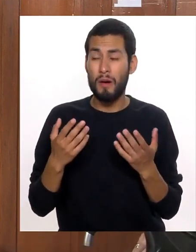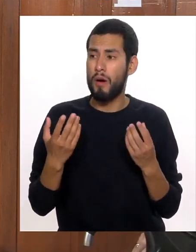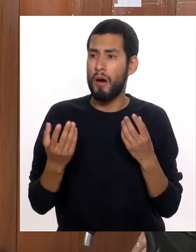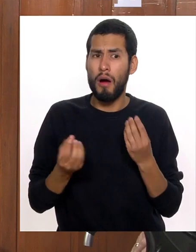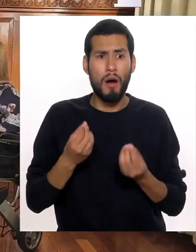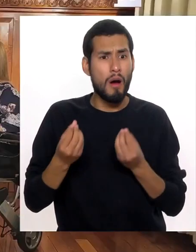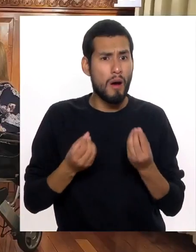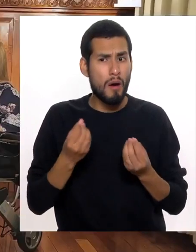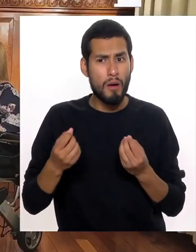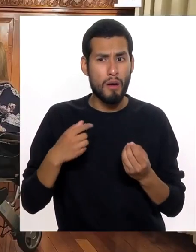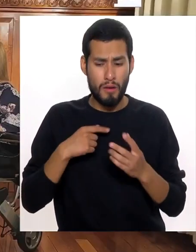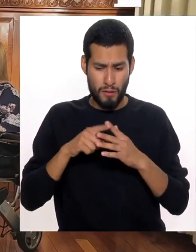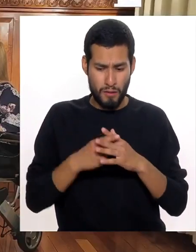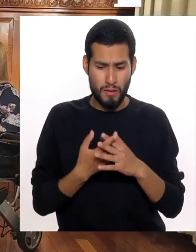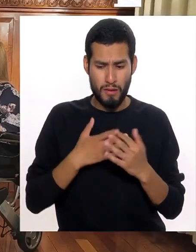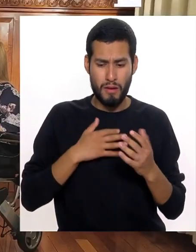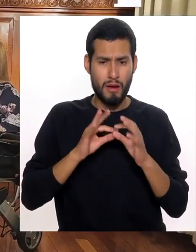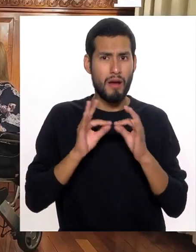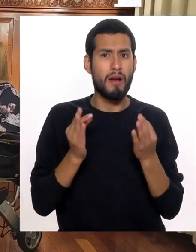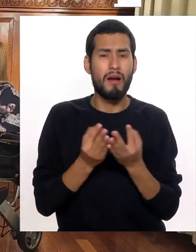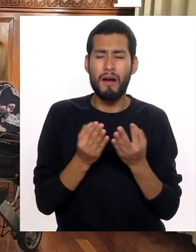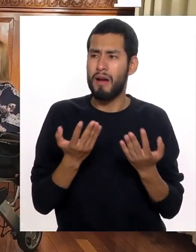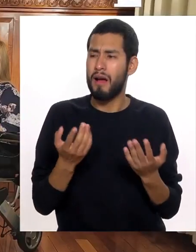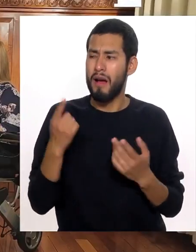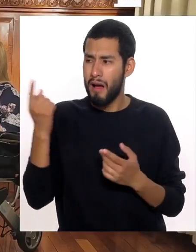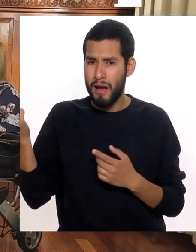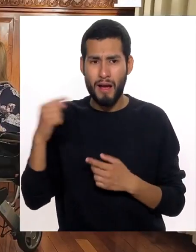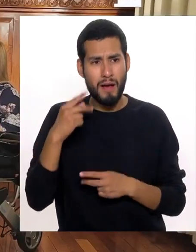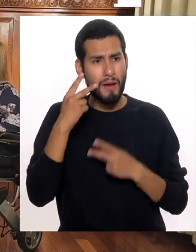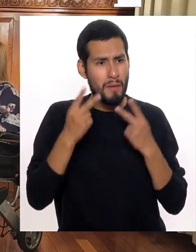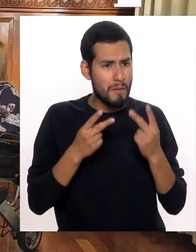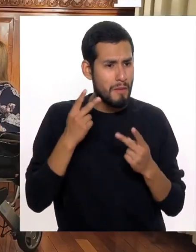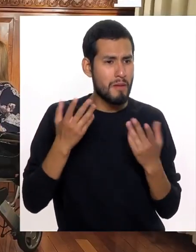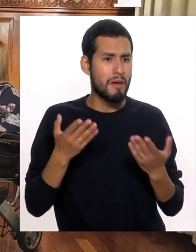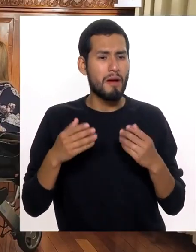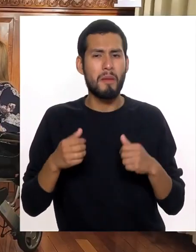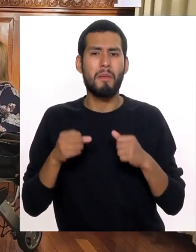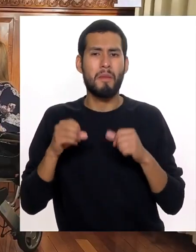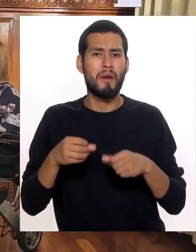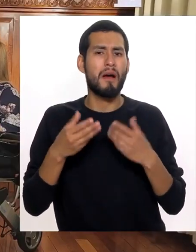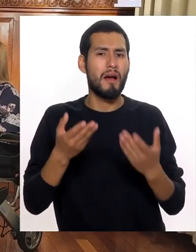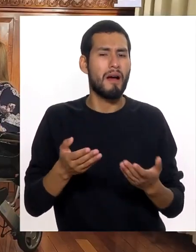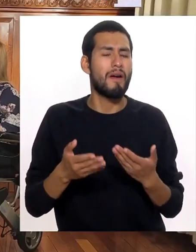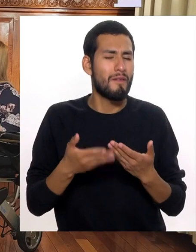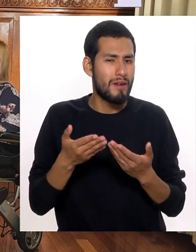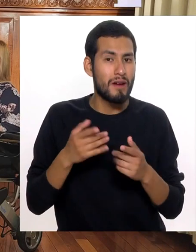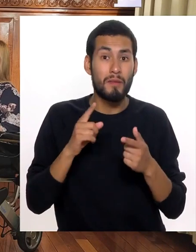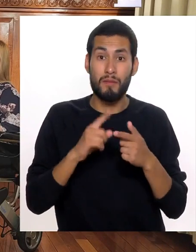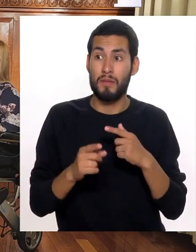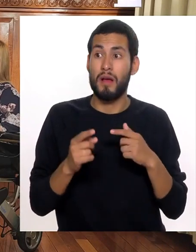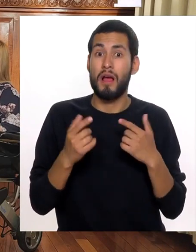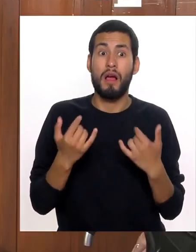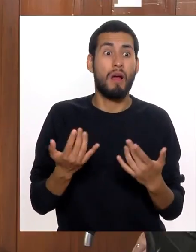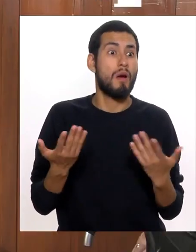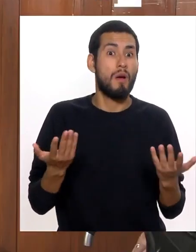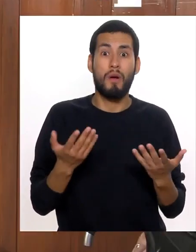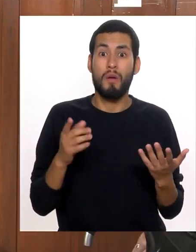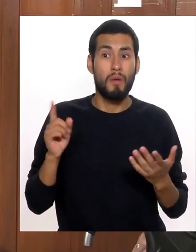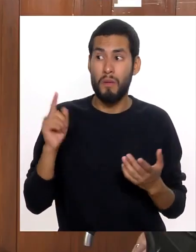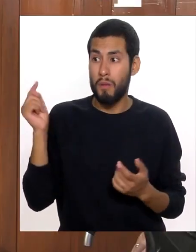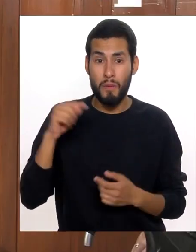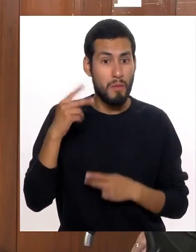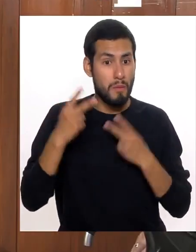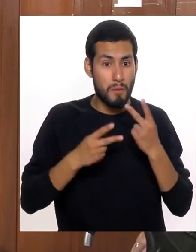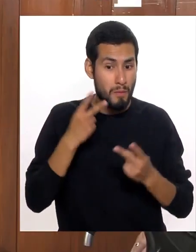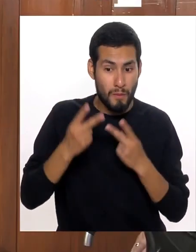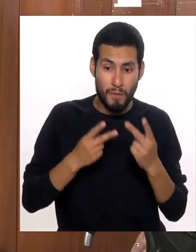poder subir Ahora, ¿cómo no? Al comienzo está la familia Que te visita Y entonces te facilitaba la vida Pero de repente Ya